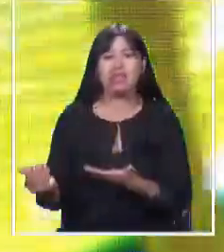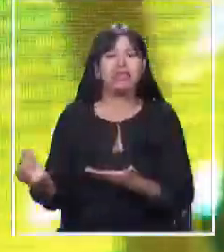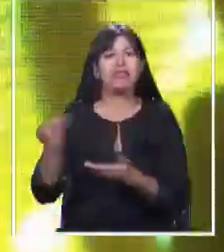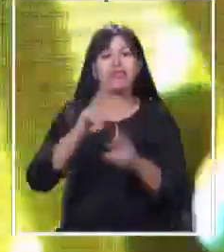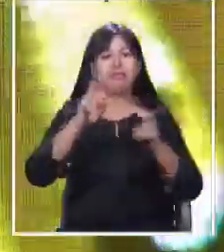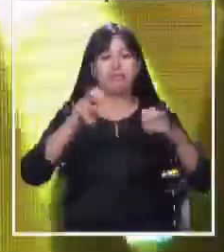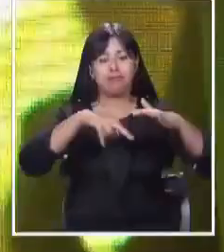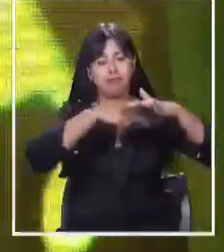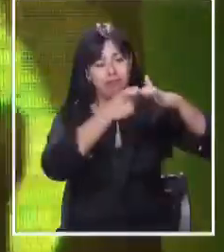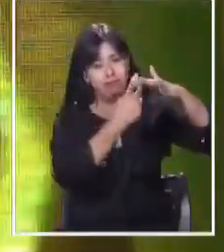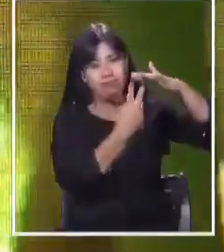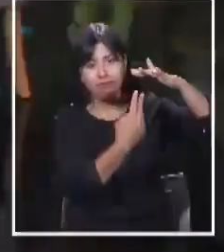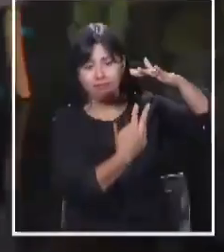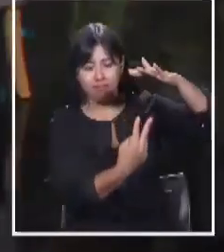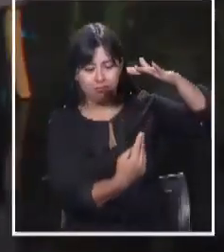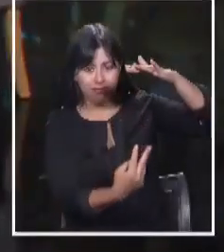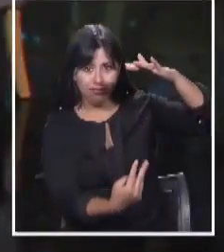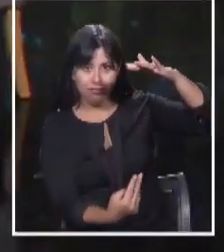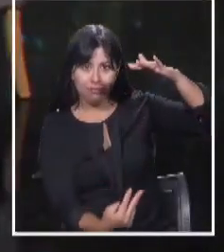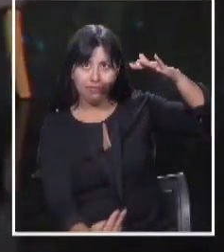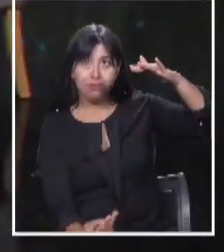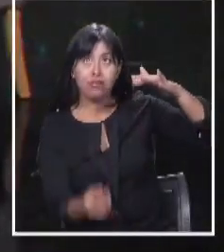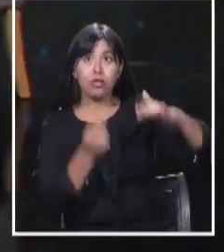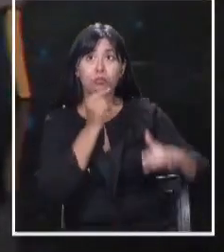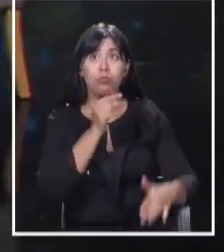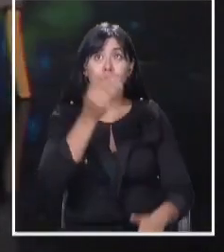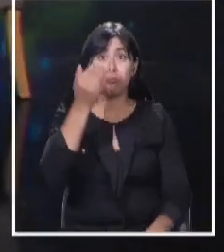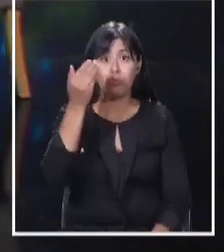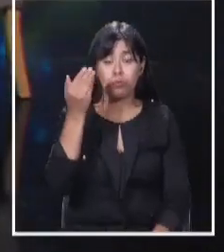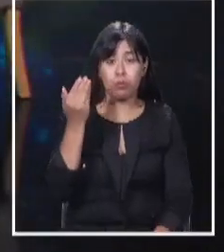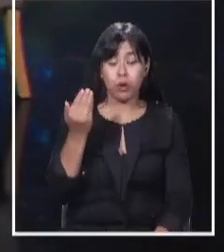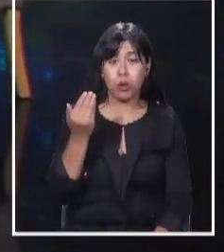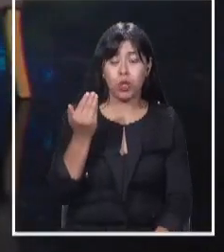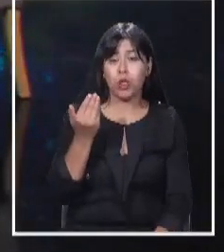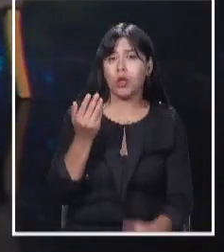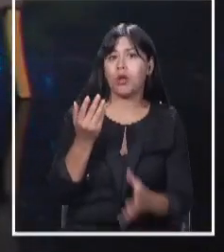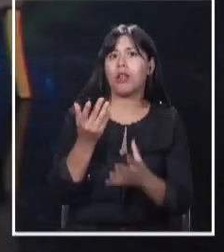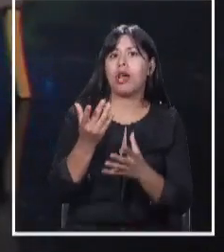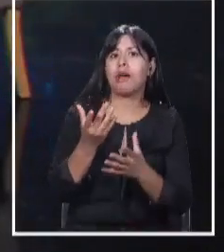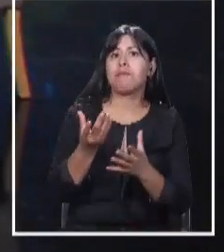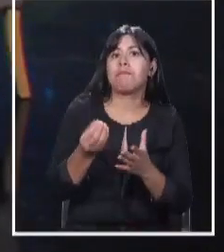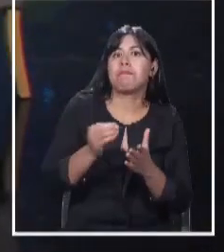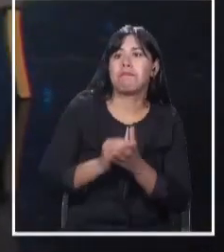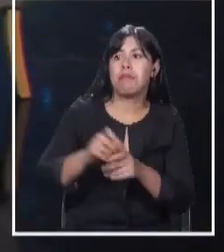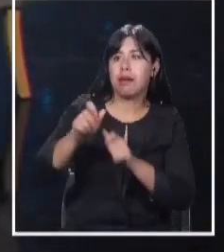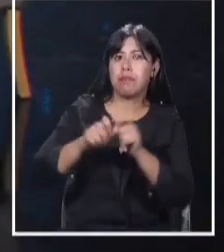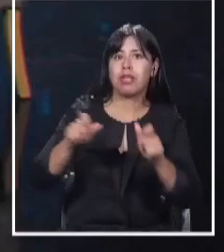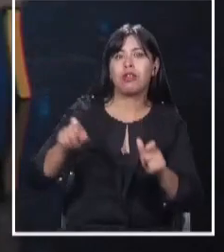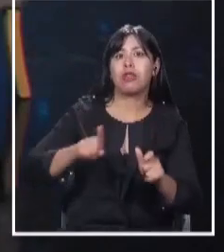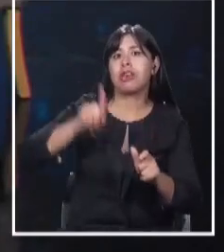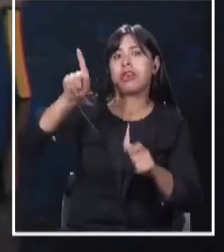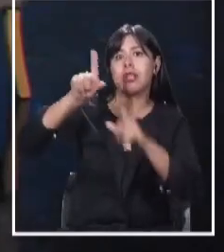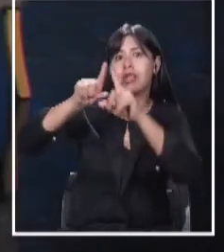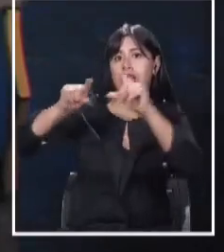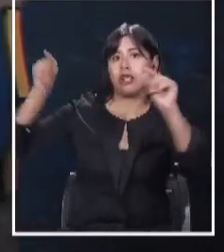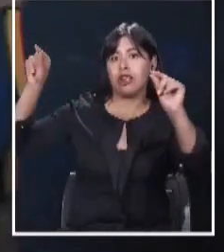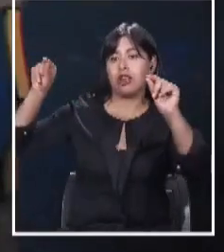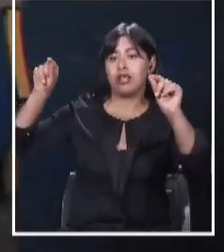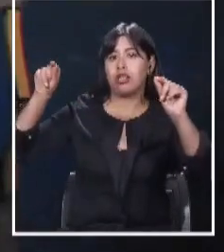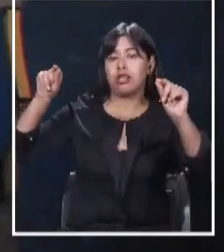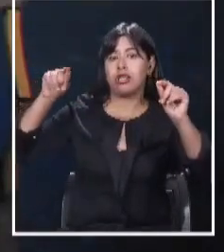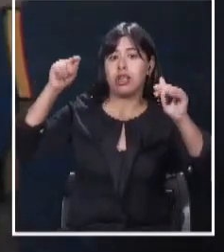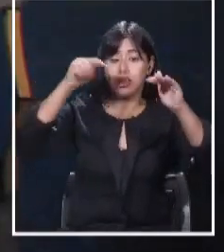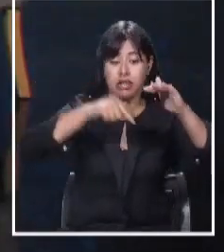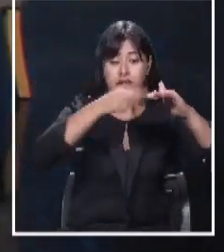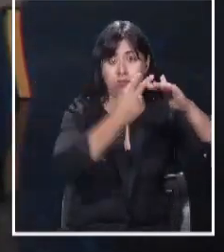a estas profundidades, ¿no? Hasta hace poco había más gente que había ido a la Luna de lo que había bajado a las mayores profundidades